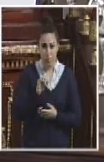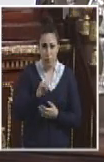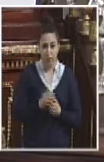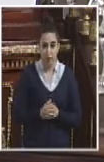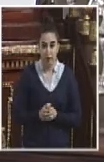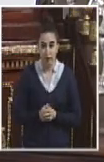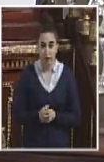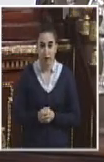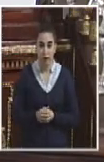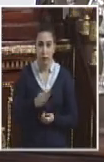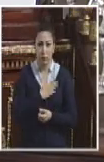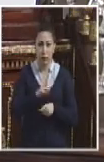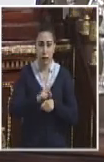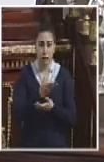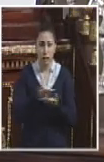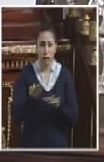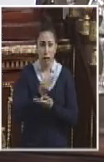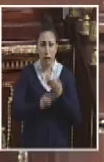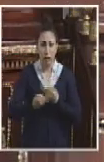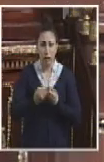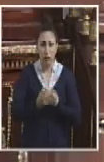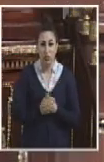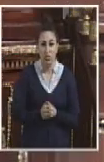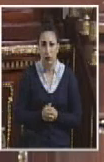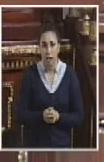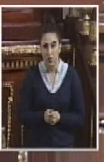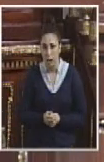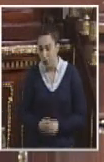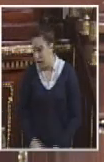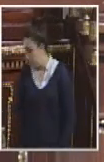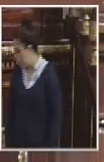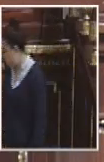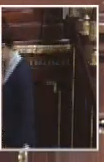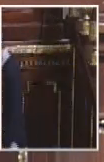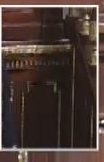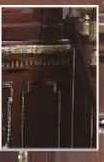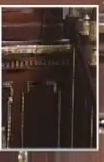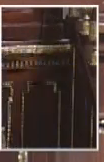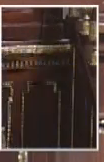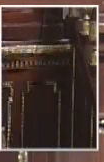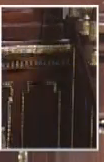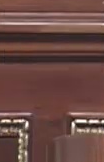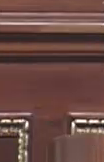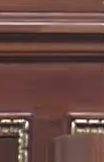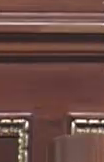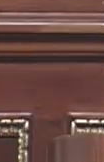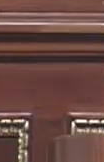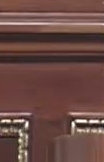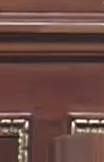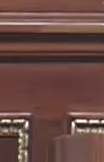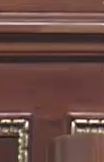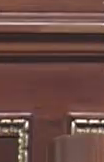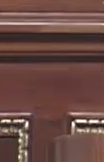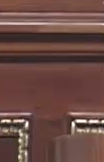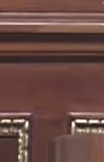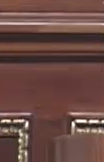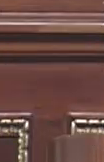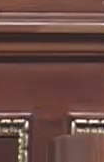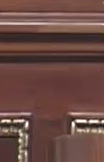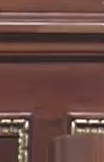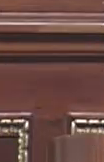gracias. Buenos días a todos. Juncolbe Belke. Teja ambil la matzaj